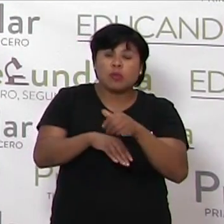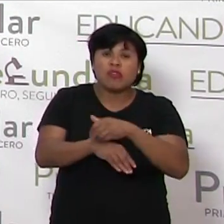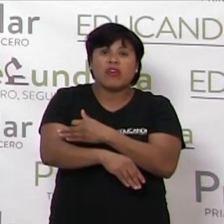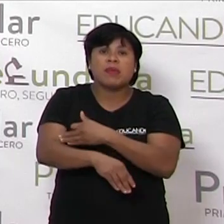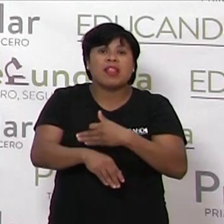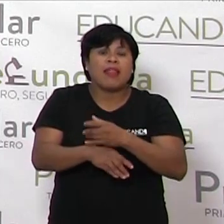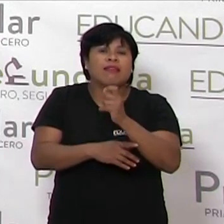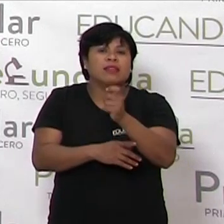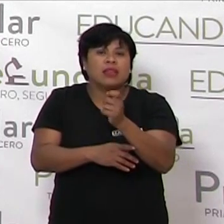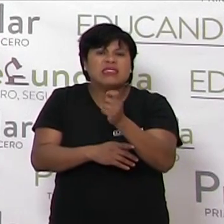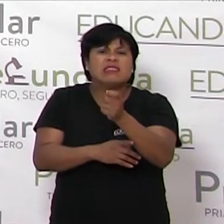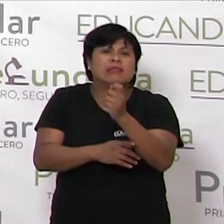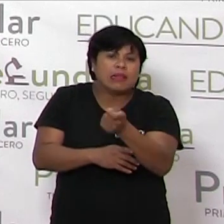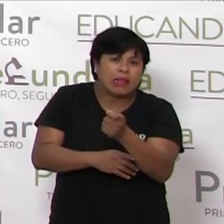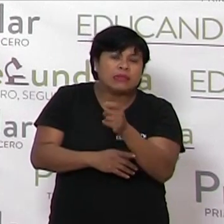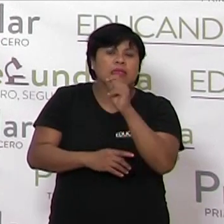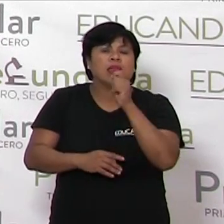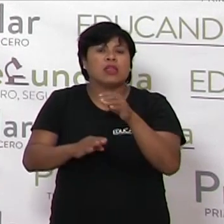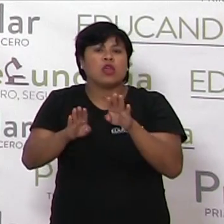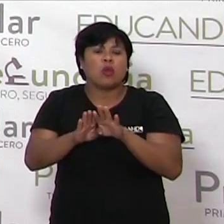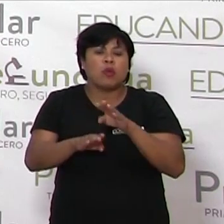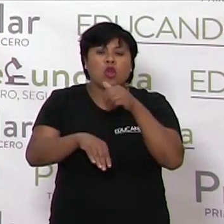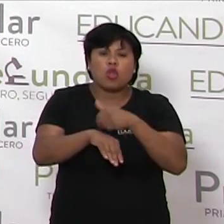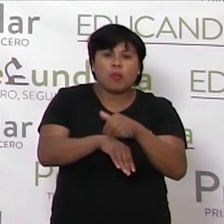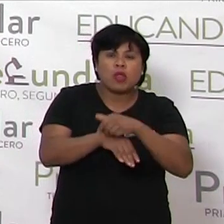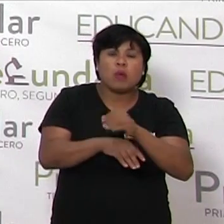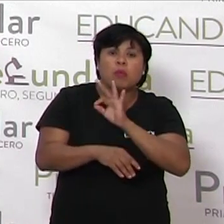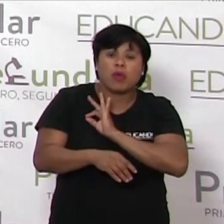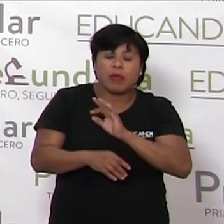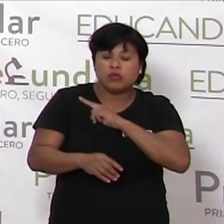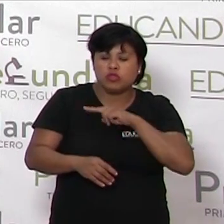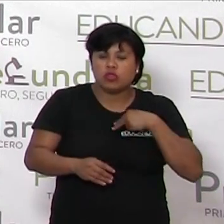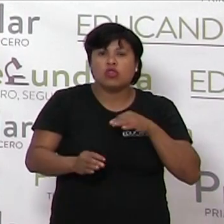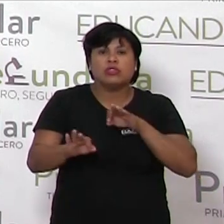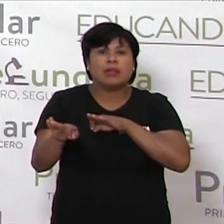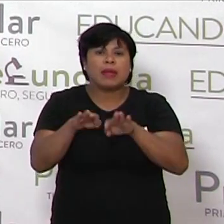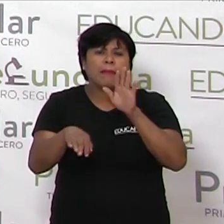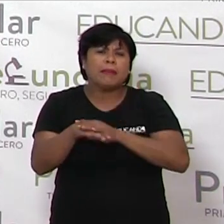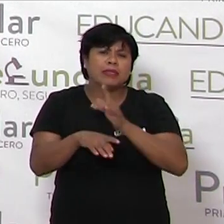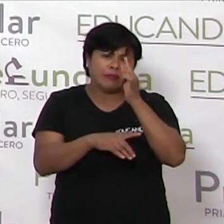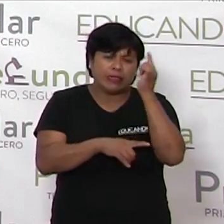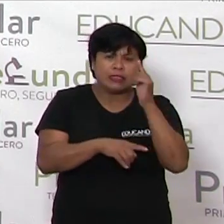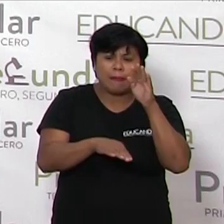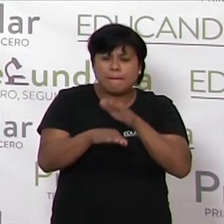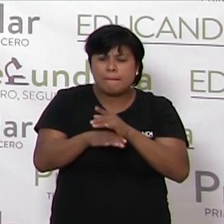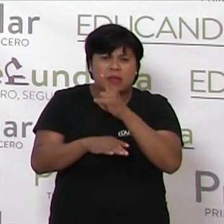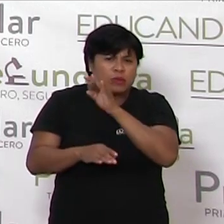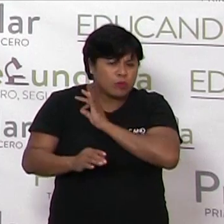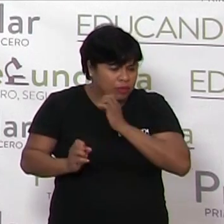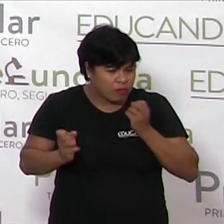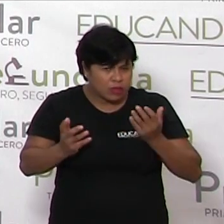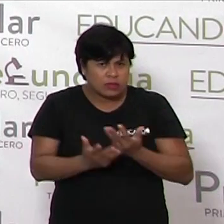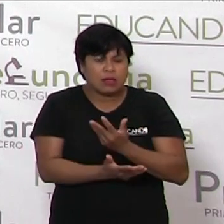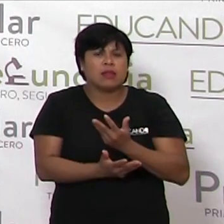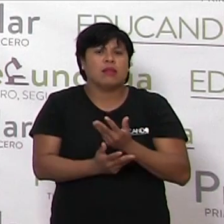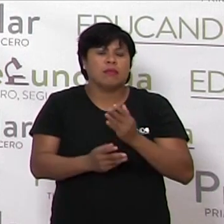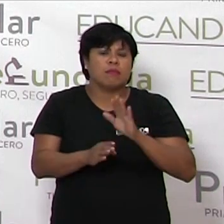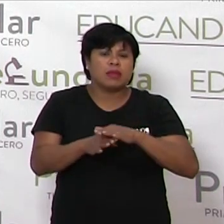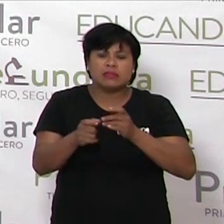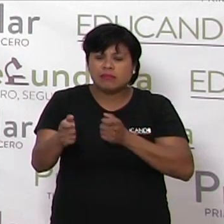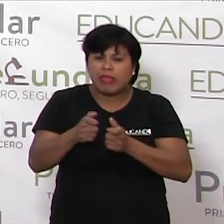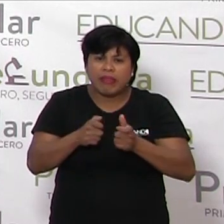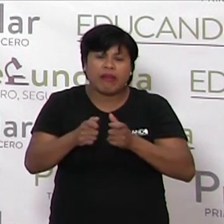números familiares significa en este caso números con los cuales podamos trabajar fácilmente, que se nos hagan